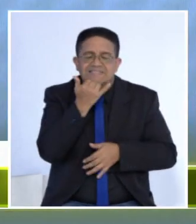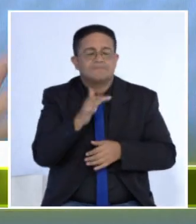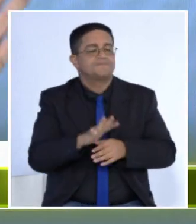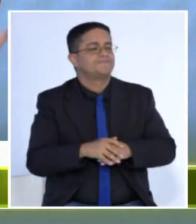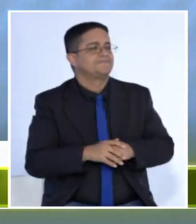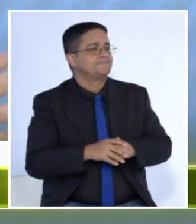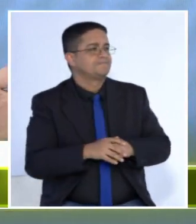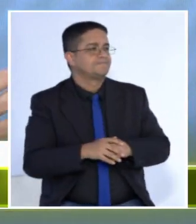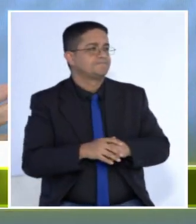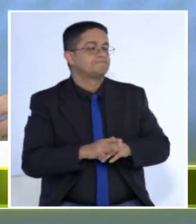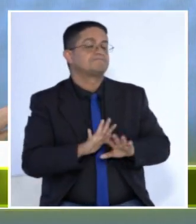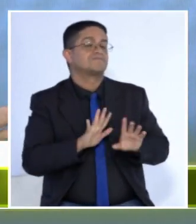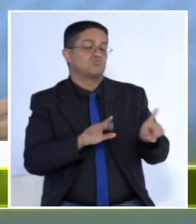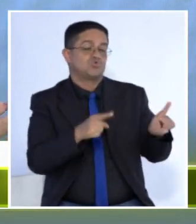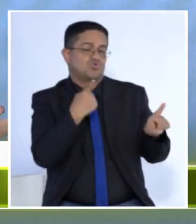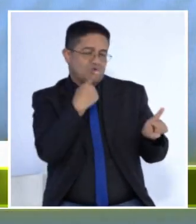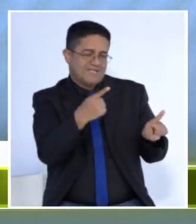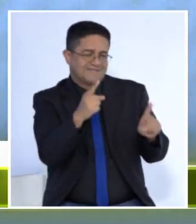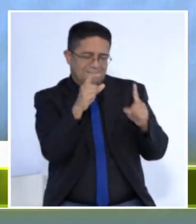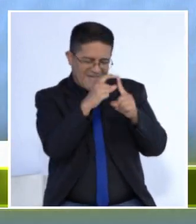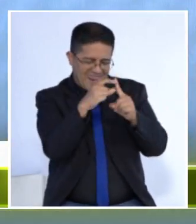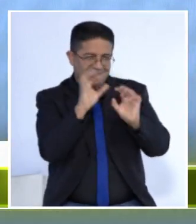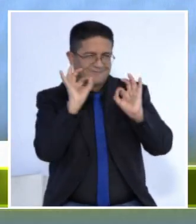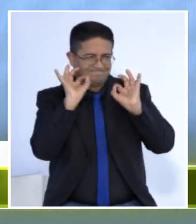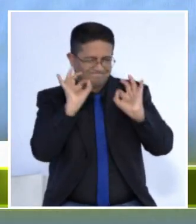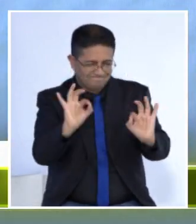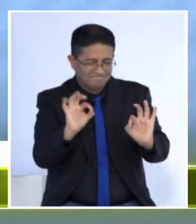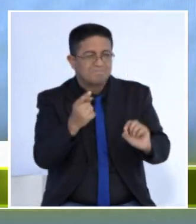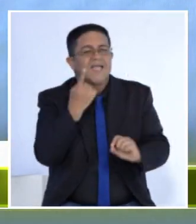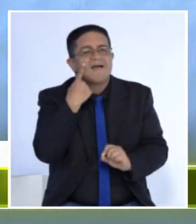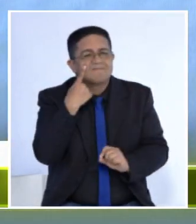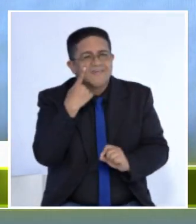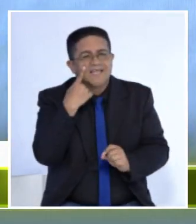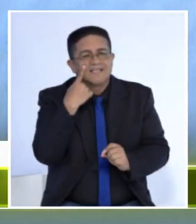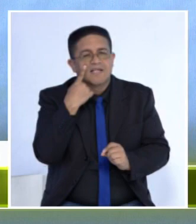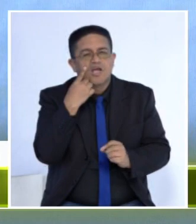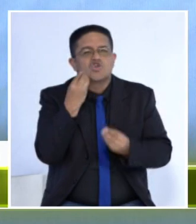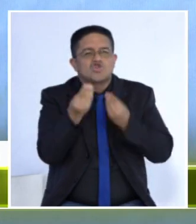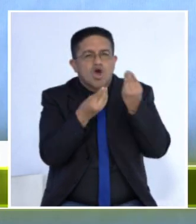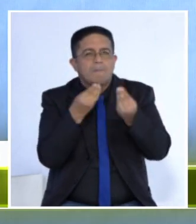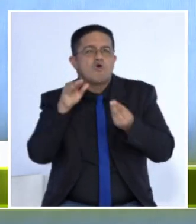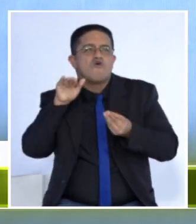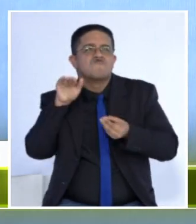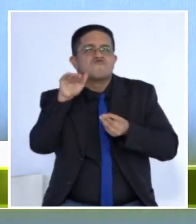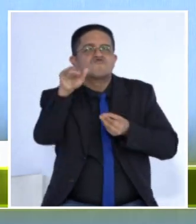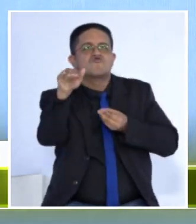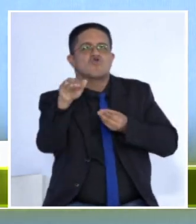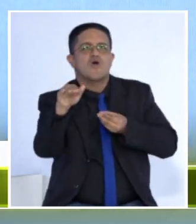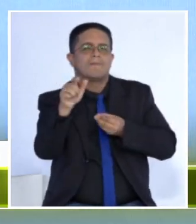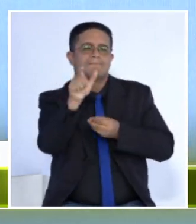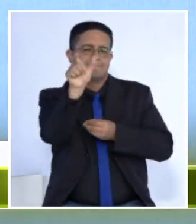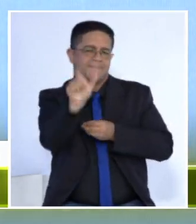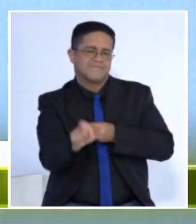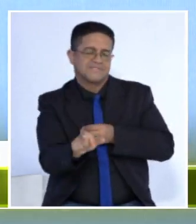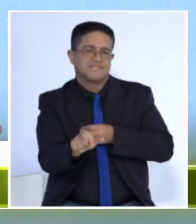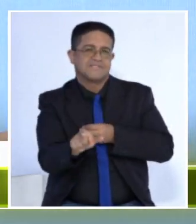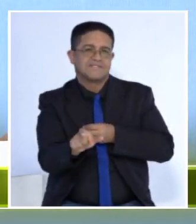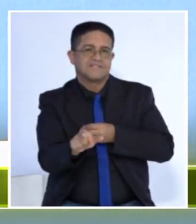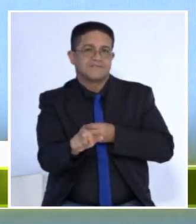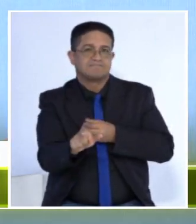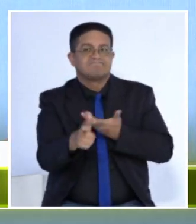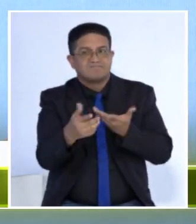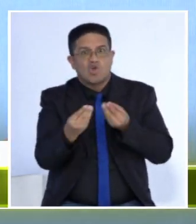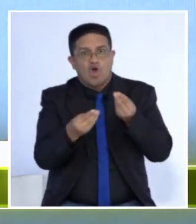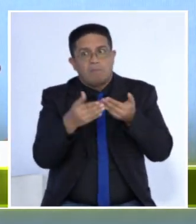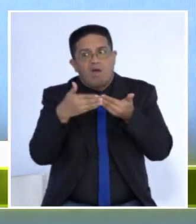Tú dijiste una palabra clave para determinar cuál es el pronóstico del paciente. El pronóstico es la expectativa